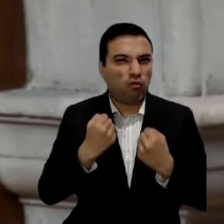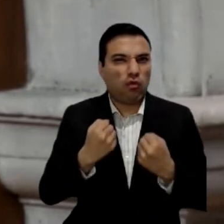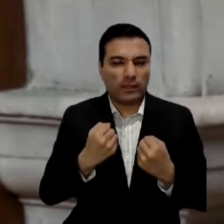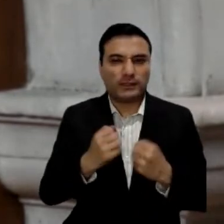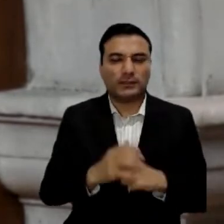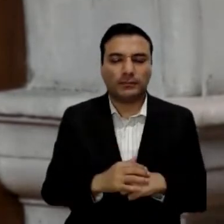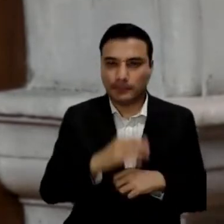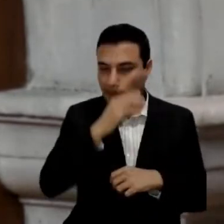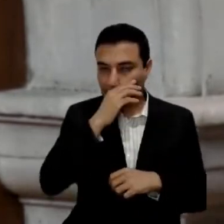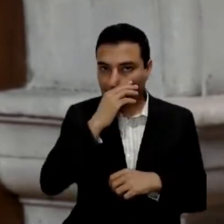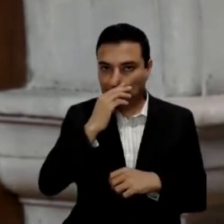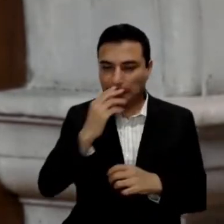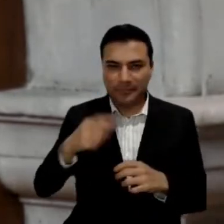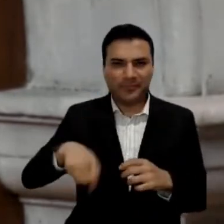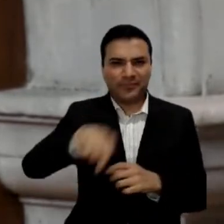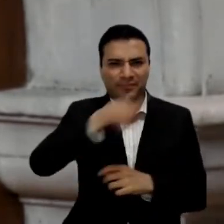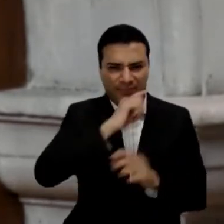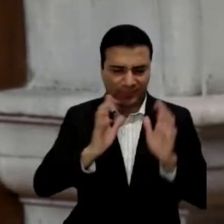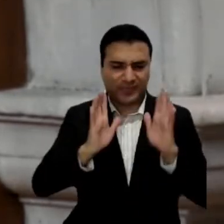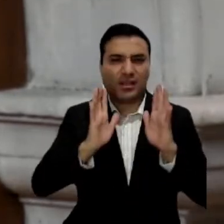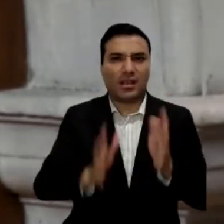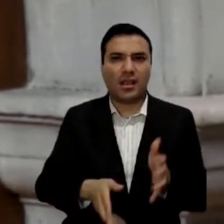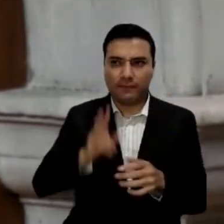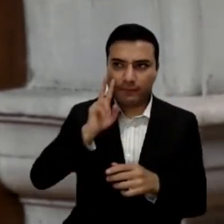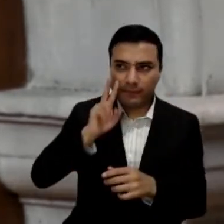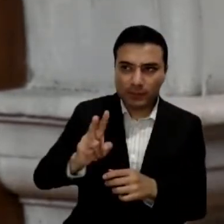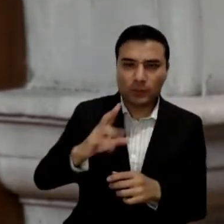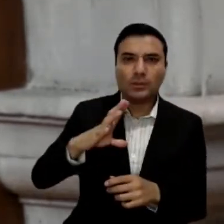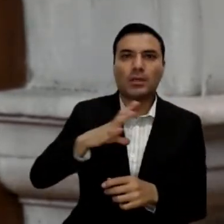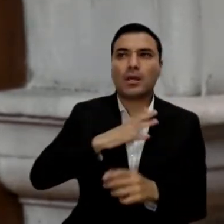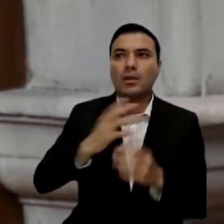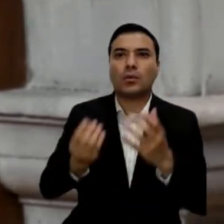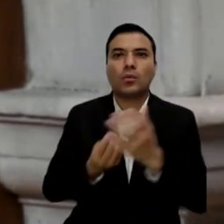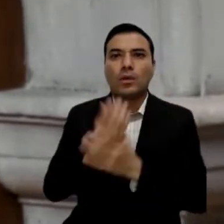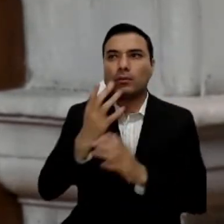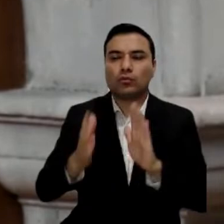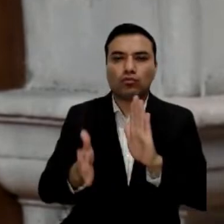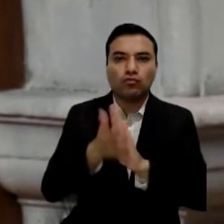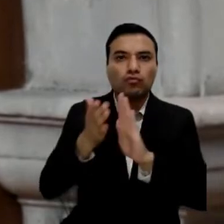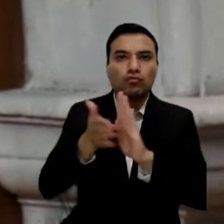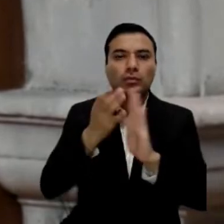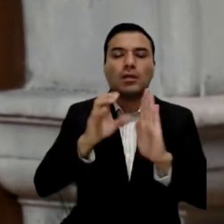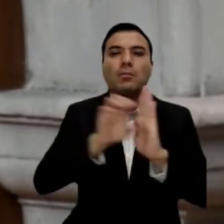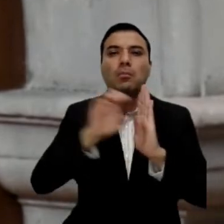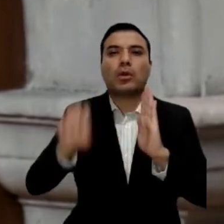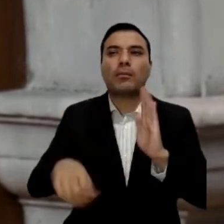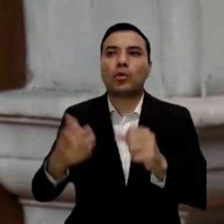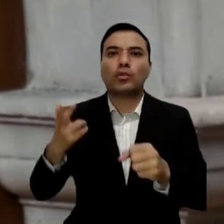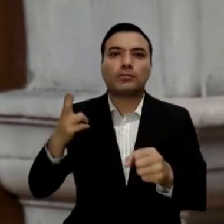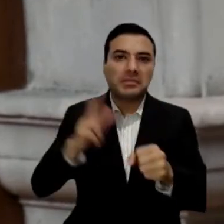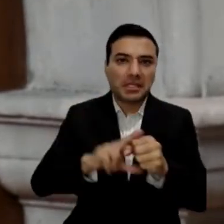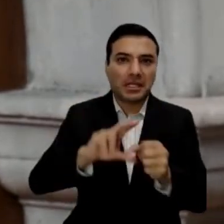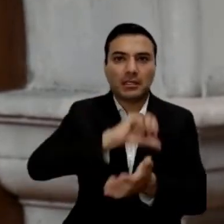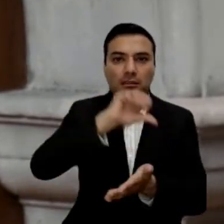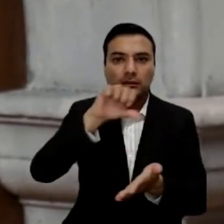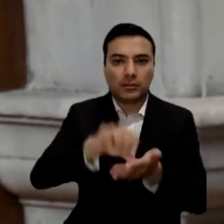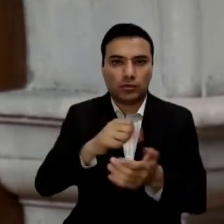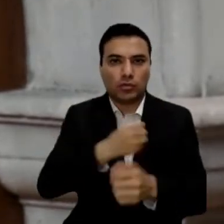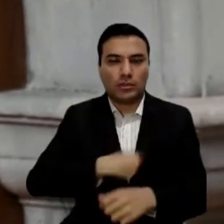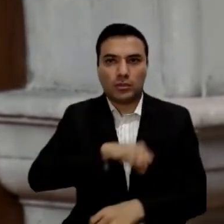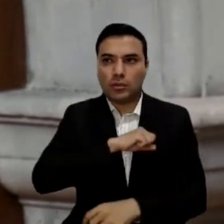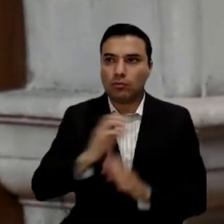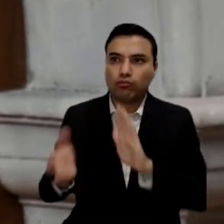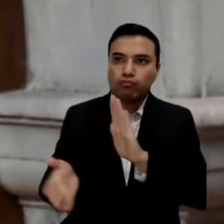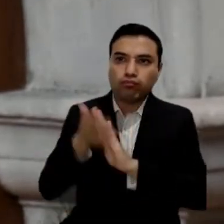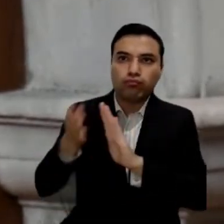Hemos presenciado mejoras en la infraestructura de salud, como la construcción y renovación de hospitales y de centros de salud en el estado,